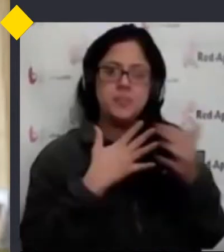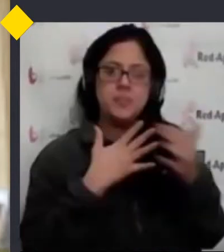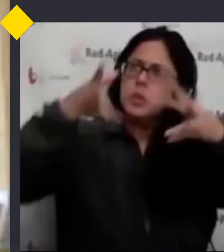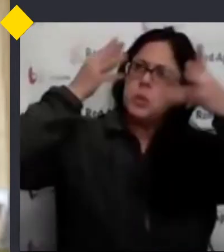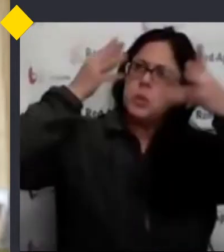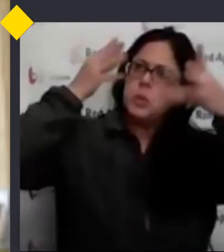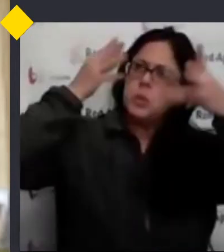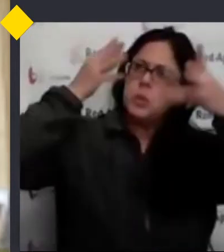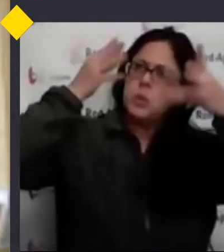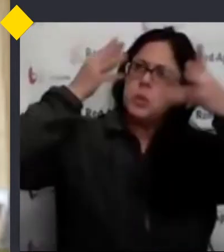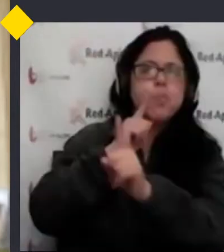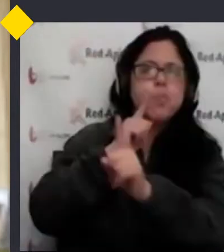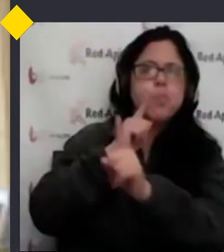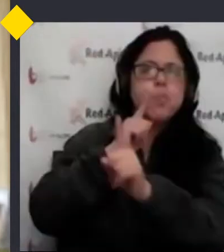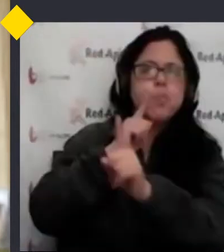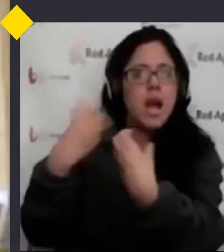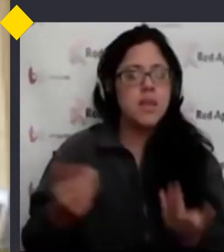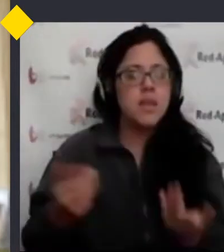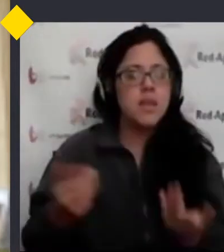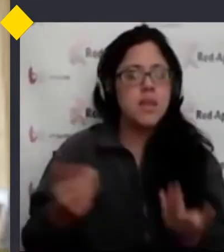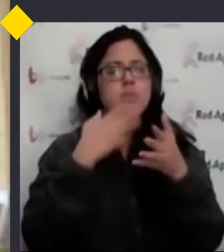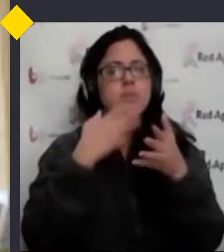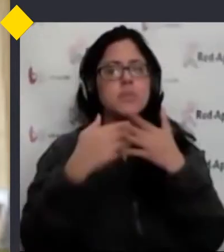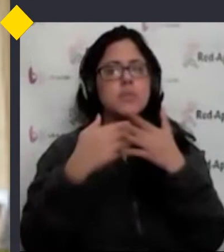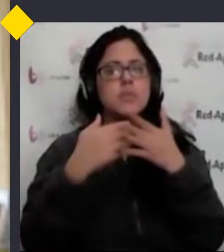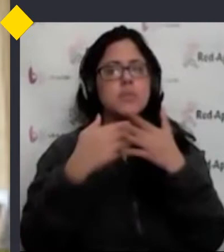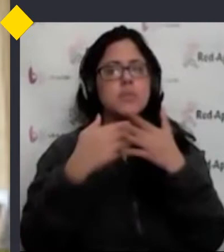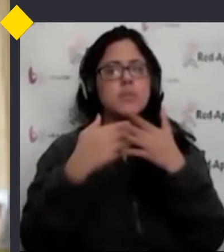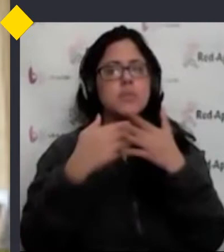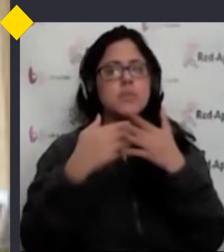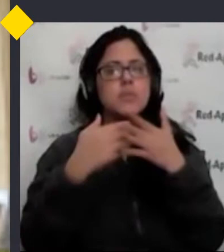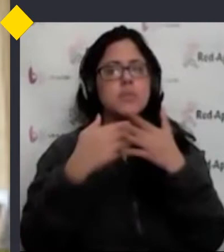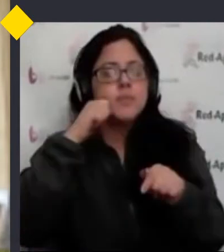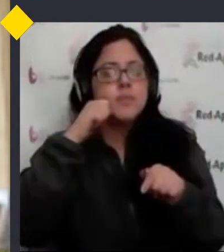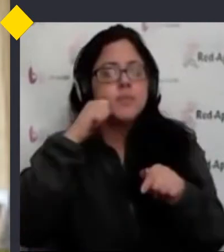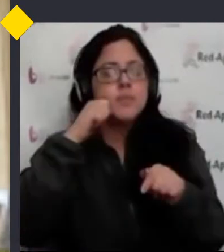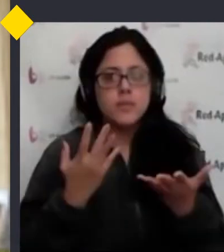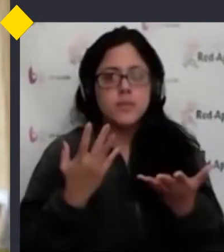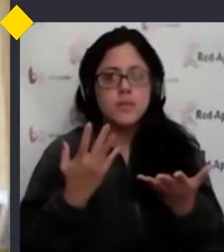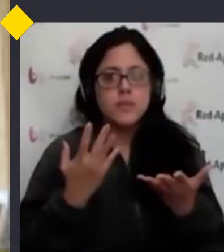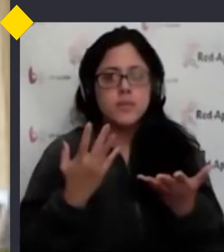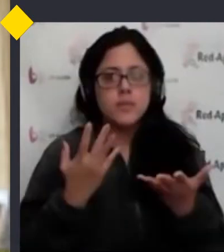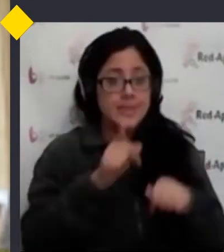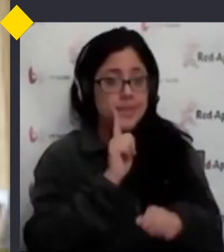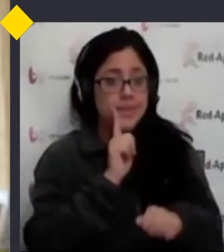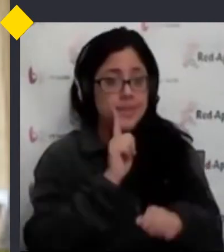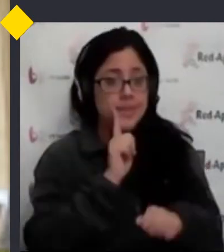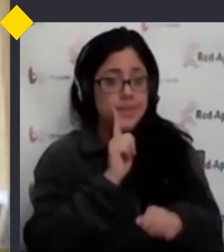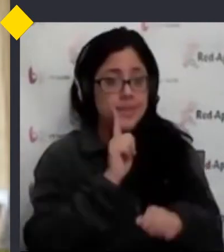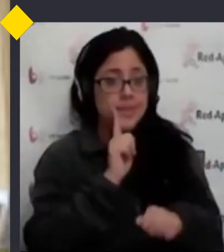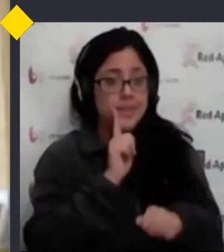aprender, dónde se reconoce, dónde está el valor. Y el valor no solamente radica en tener más años de experiencia, sino